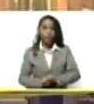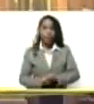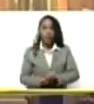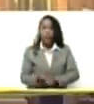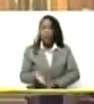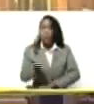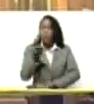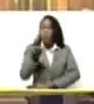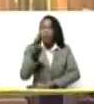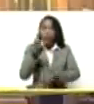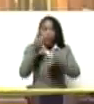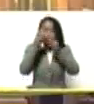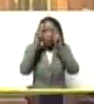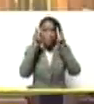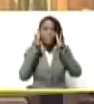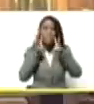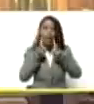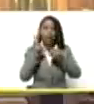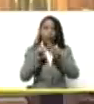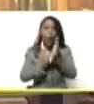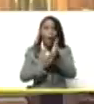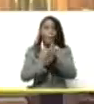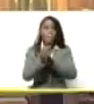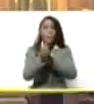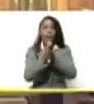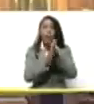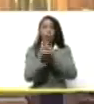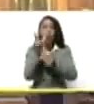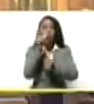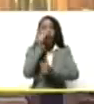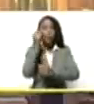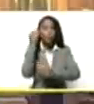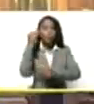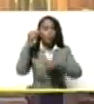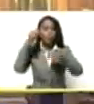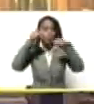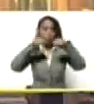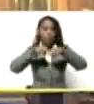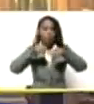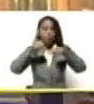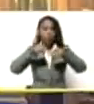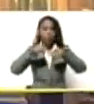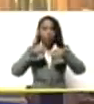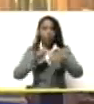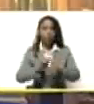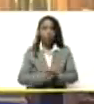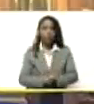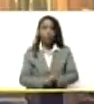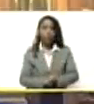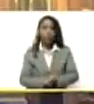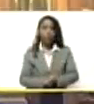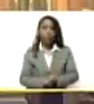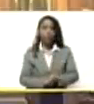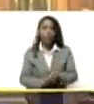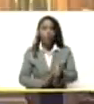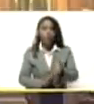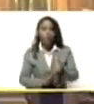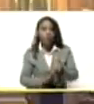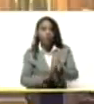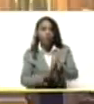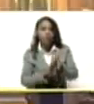equilibrio ha quedado de un proceso electoral nosotros fuimos a las elecciones por